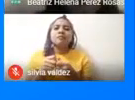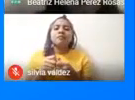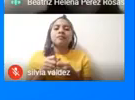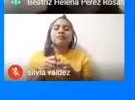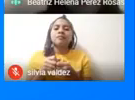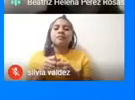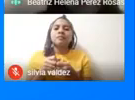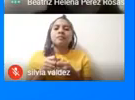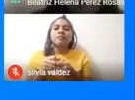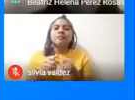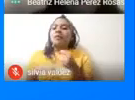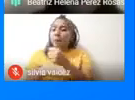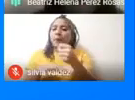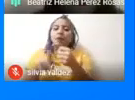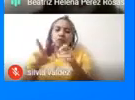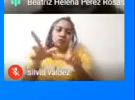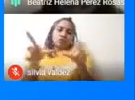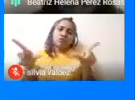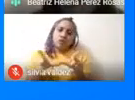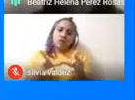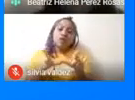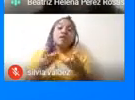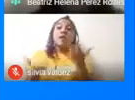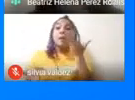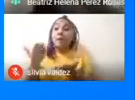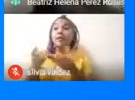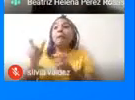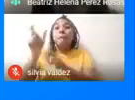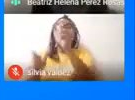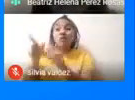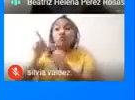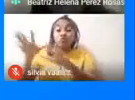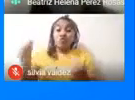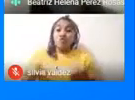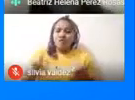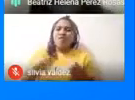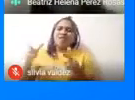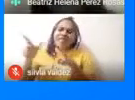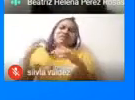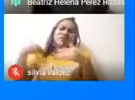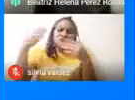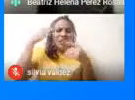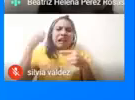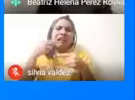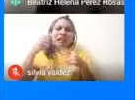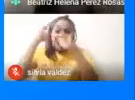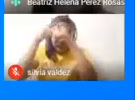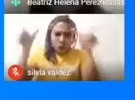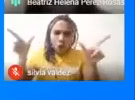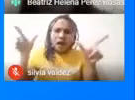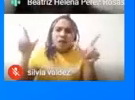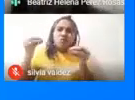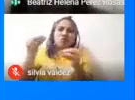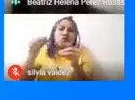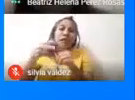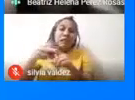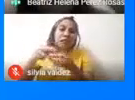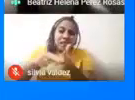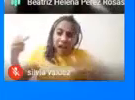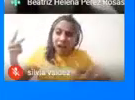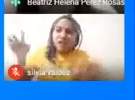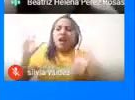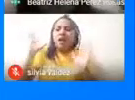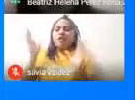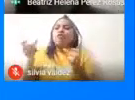básicamente un territorio. De acuerdo con la población, y esto ya son lenguajes muy técnicos, habrán esquemas de ordenamiento territorial para los municipios